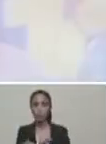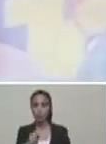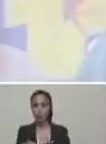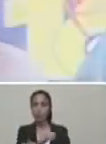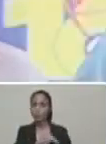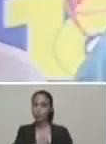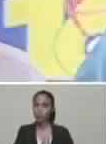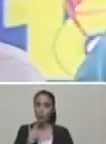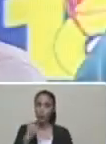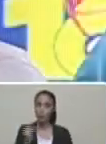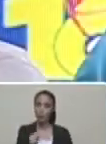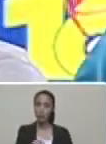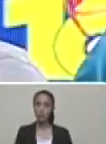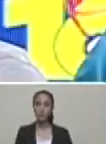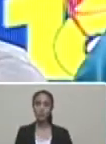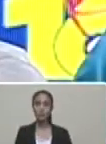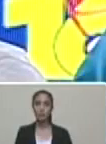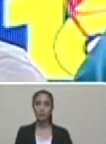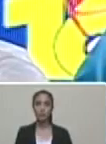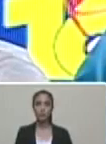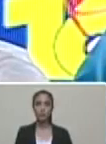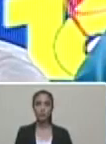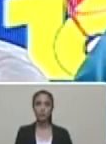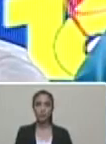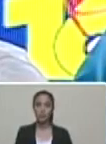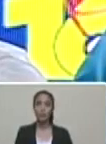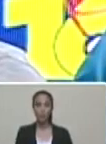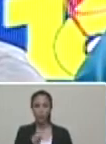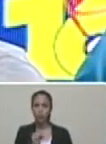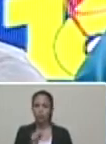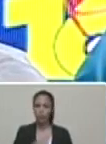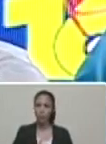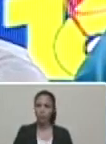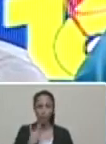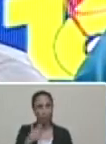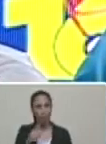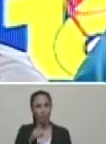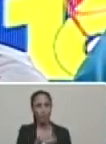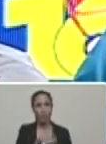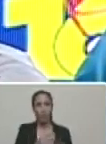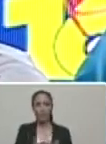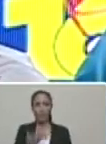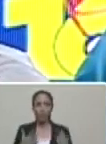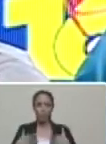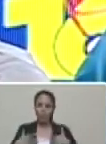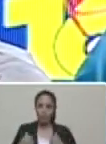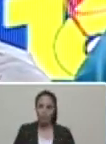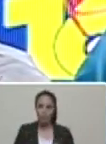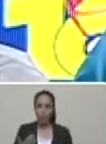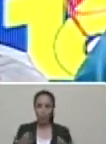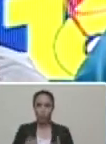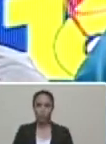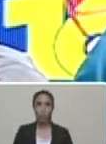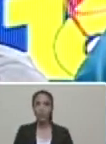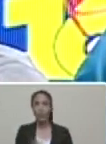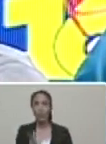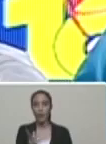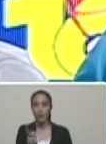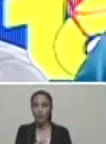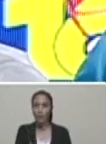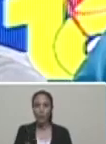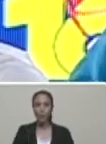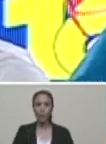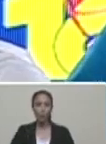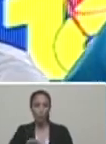que se puede hacer un sistema de atención primaria de salud y una universidad